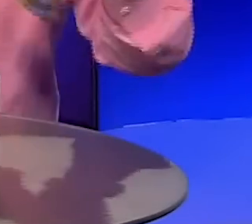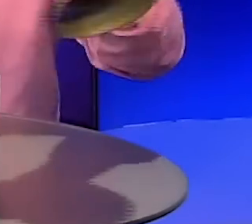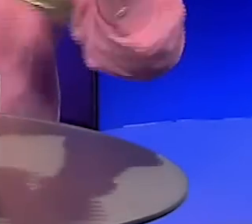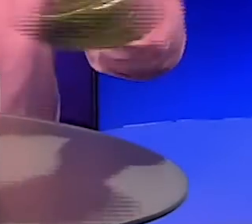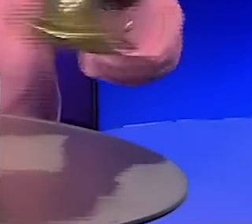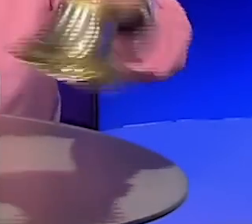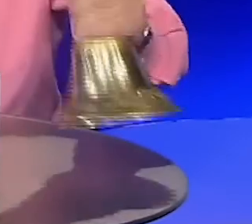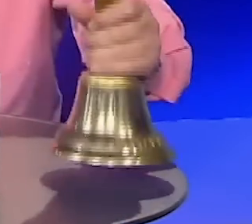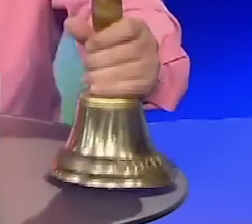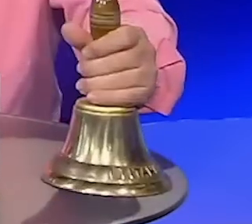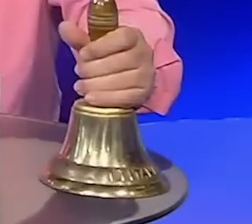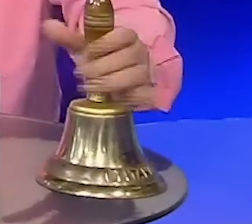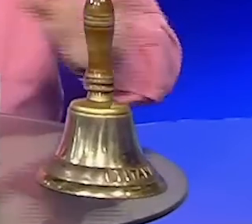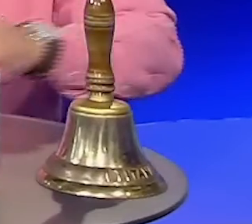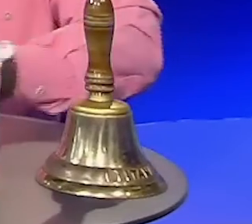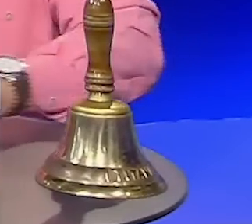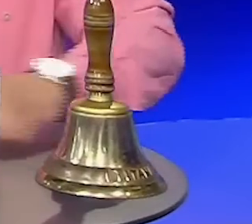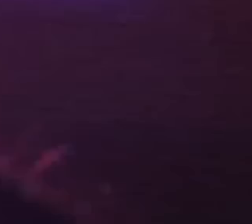8:07.